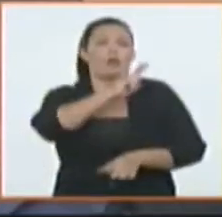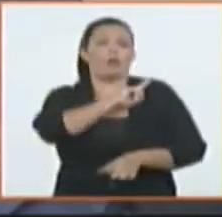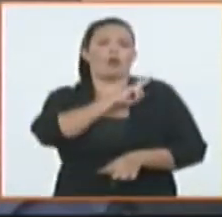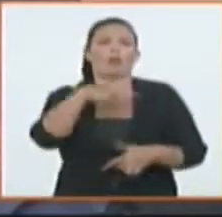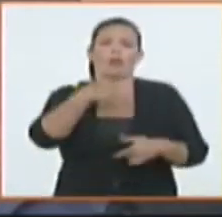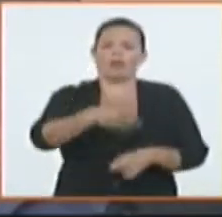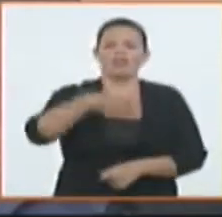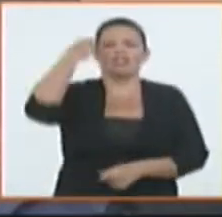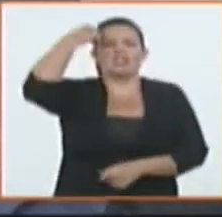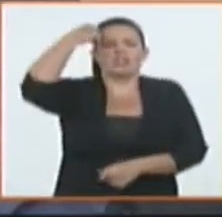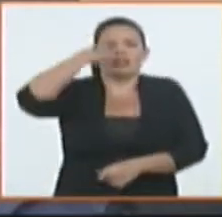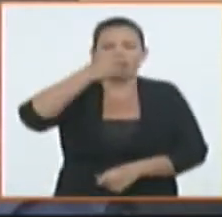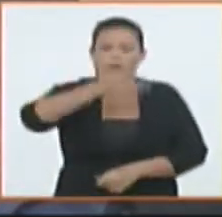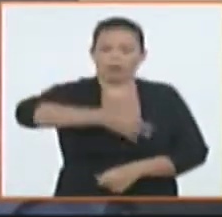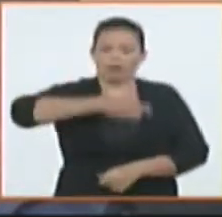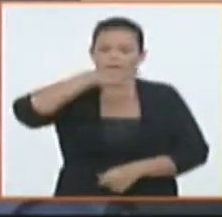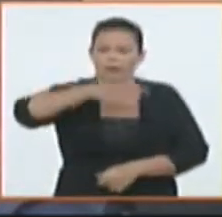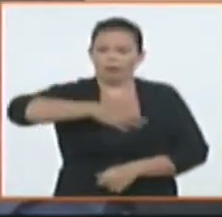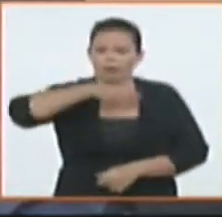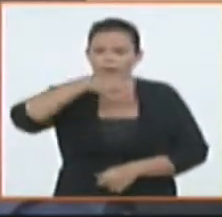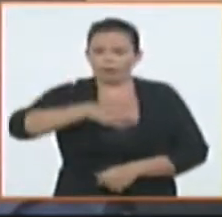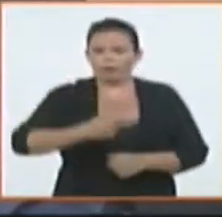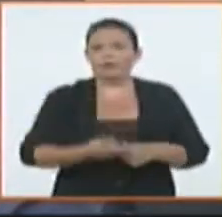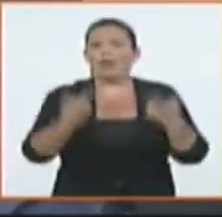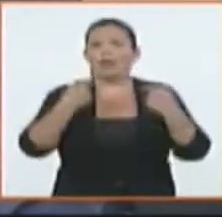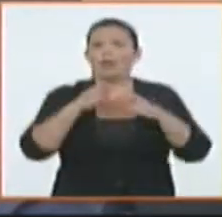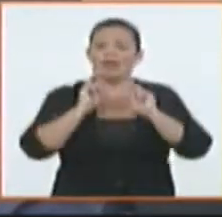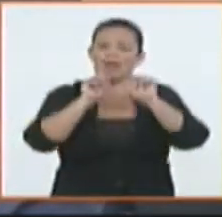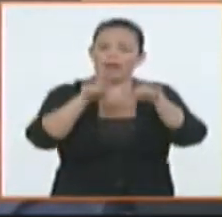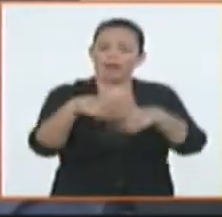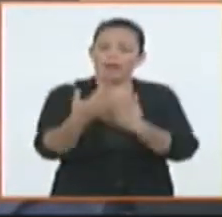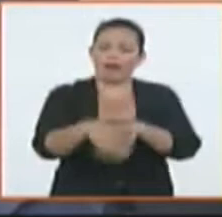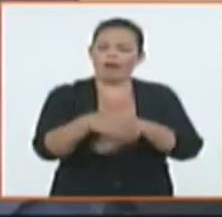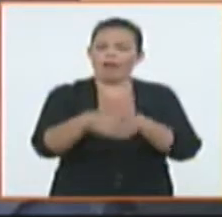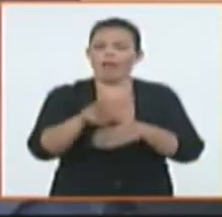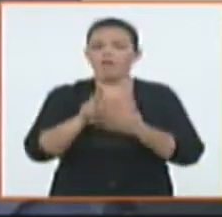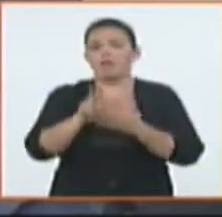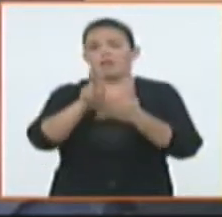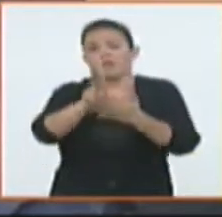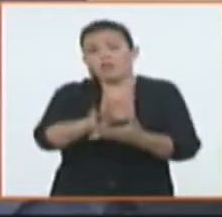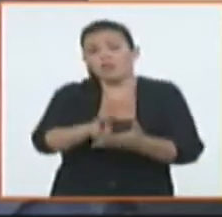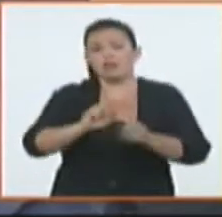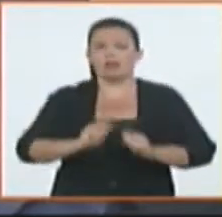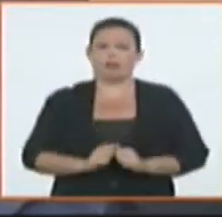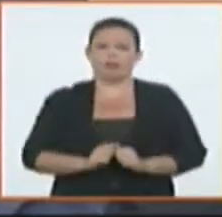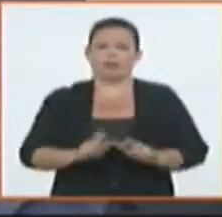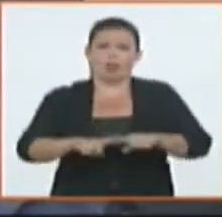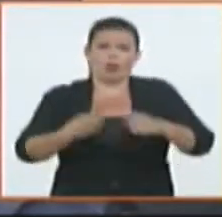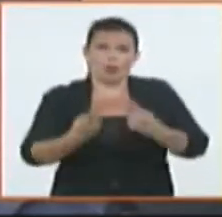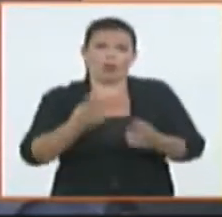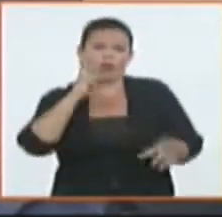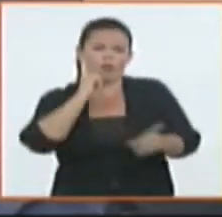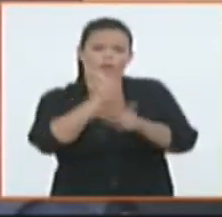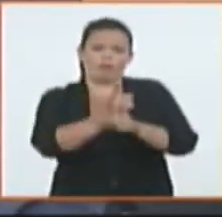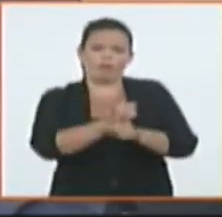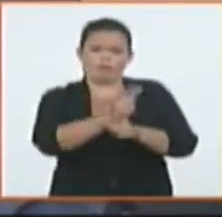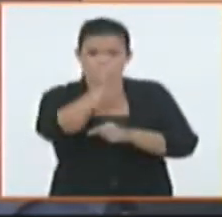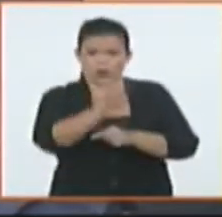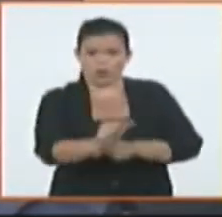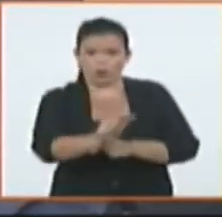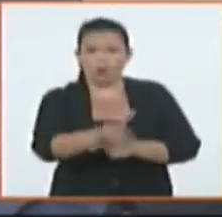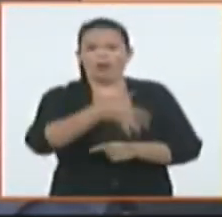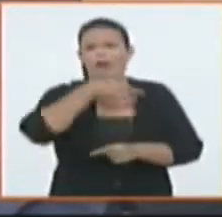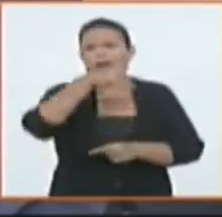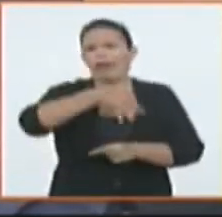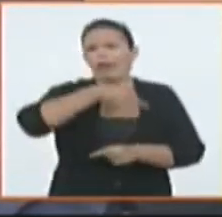y visitar a conversar con cada persona en cada lugar. Se aprende mucho cuando uno habla con la gente y las oye. Hay que discutir, hay que